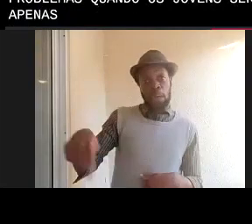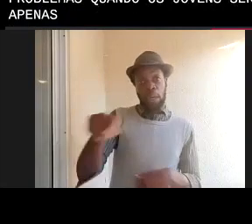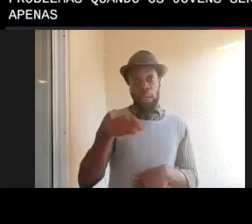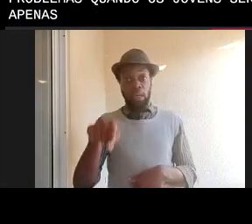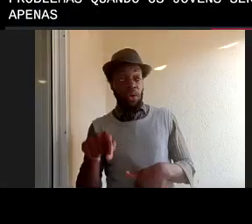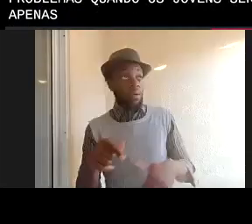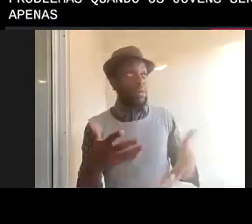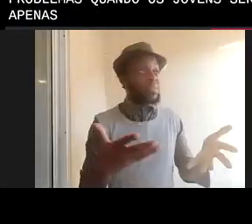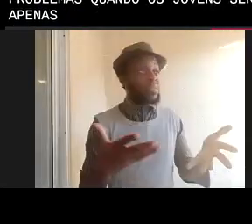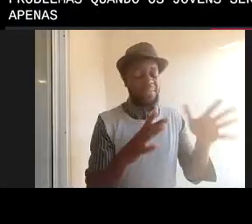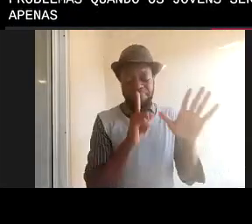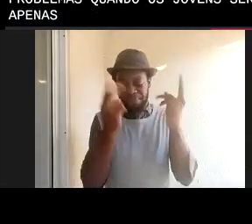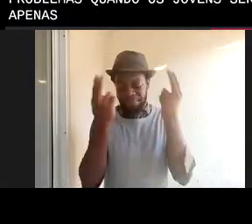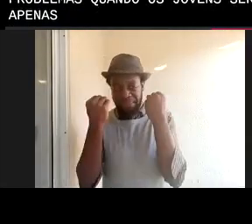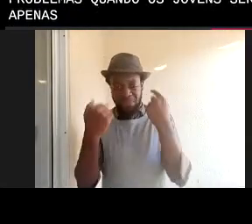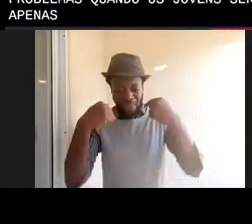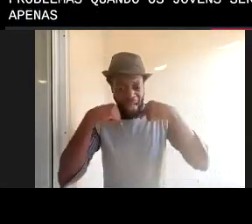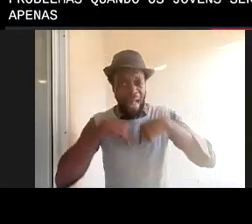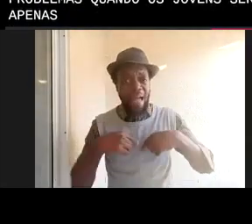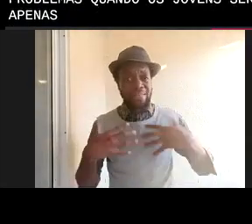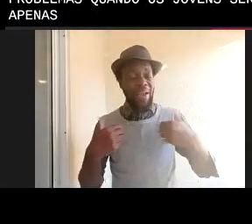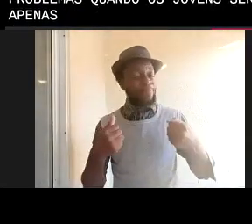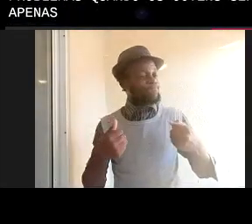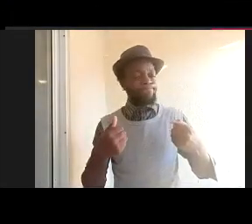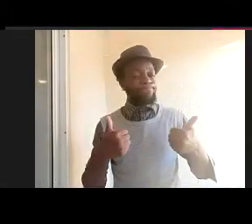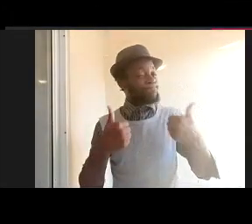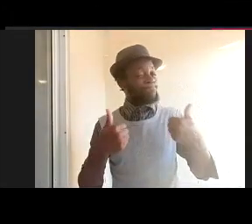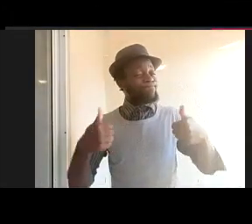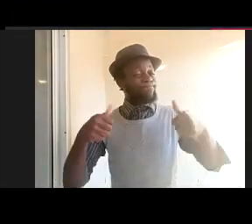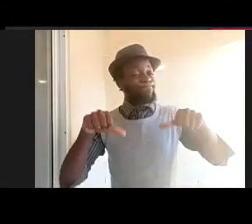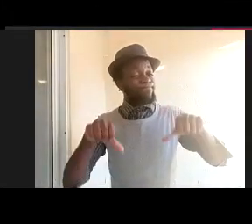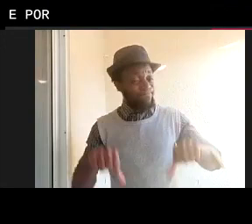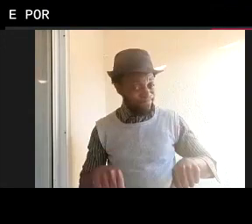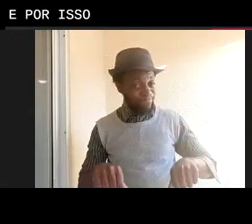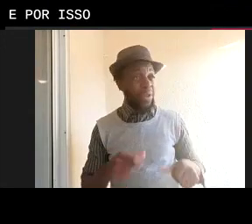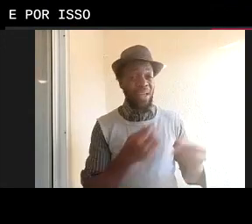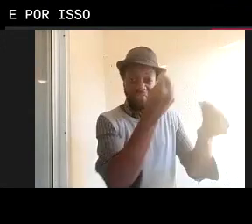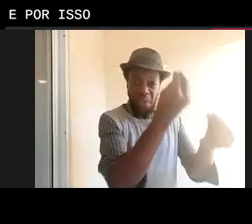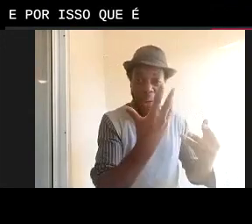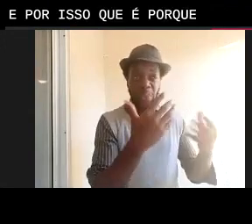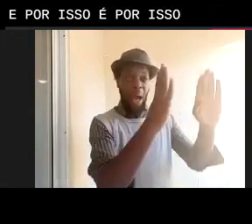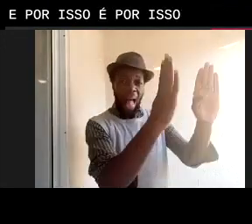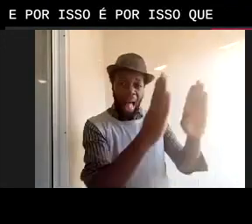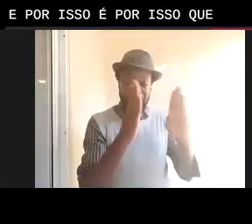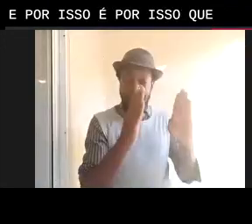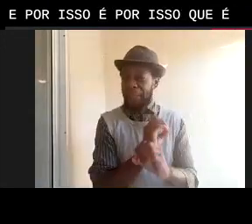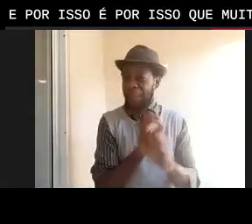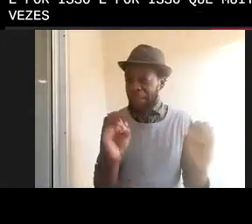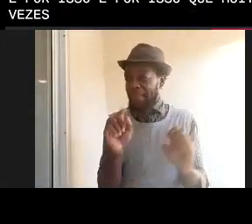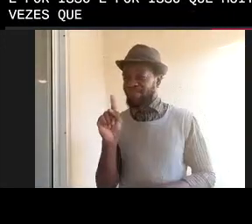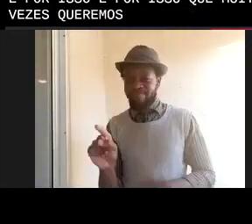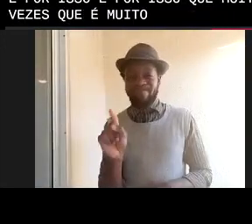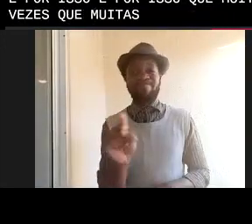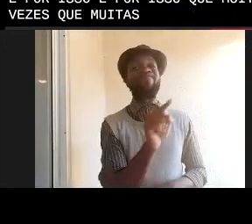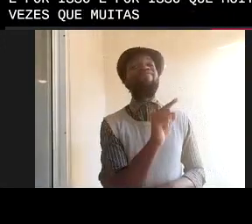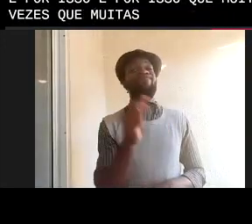esta información, a estos servicios. Y por eso muchísimas de las